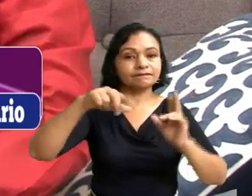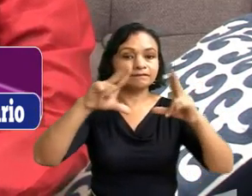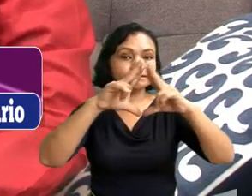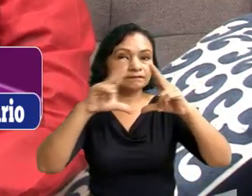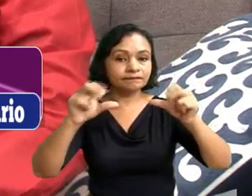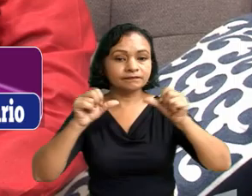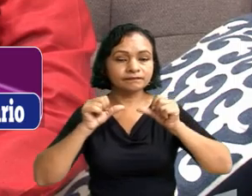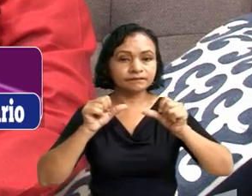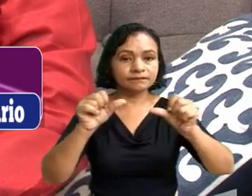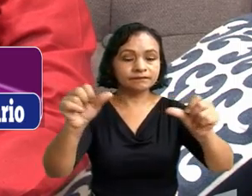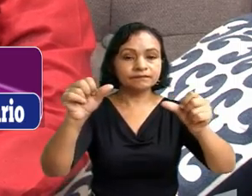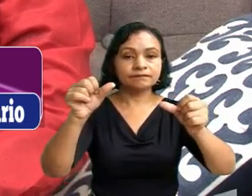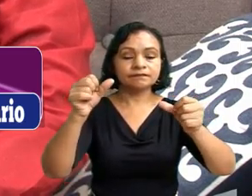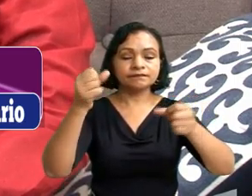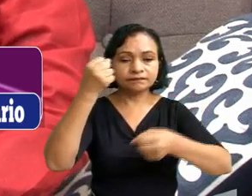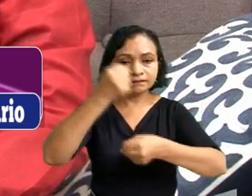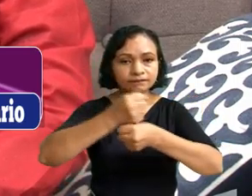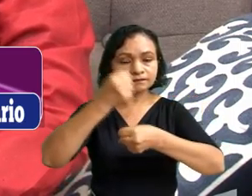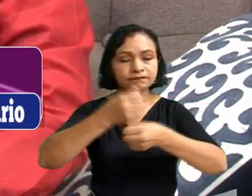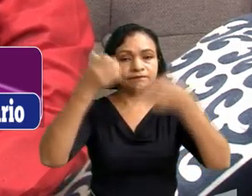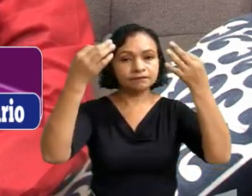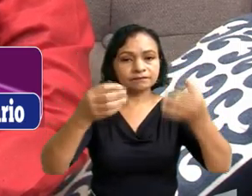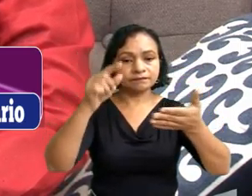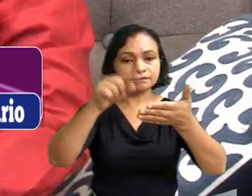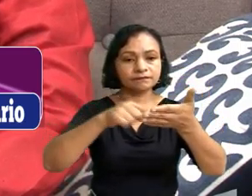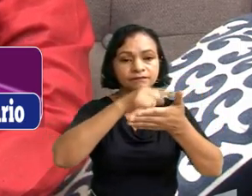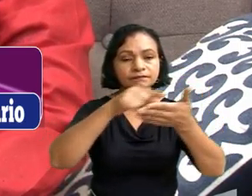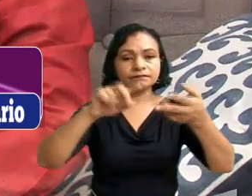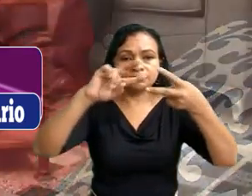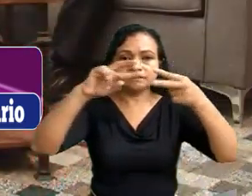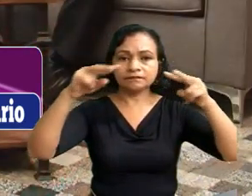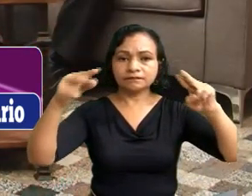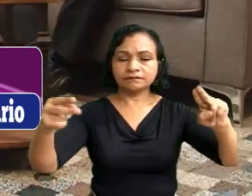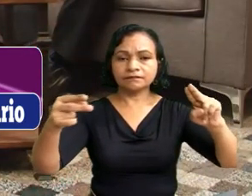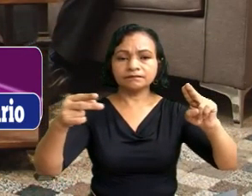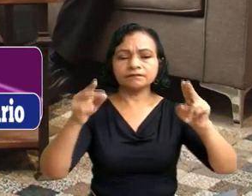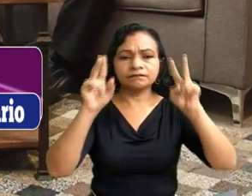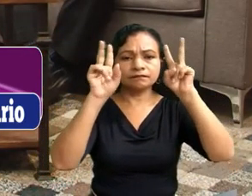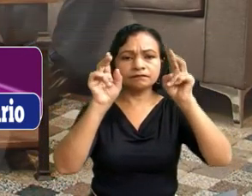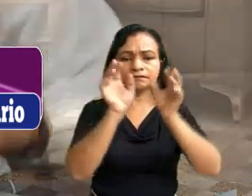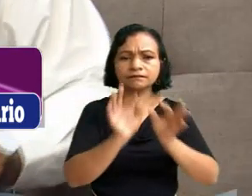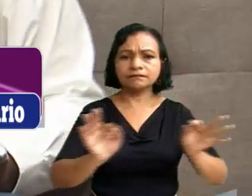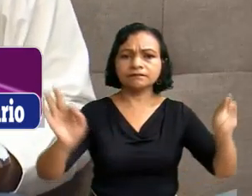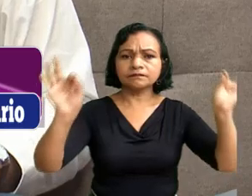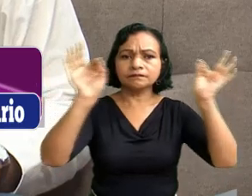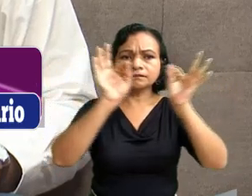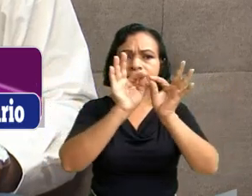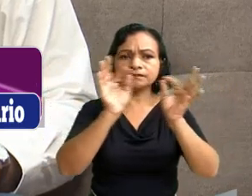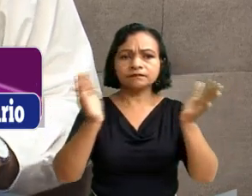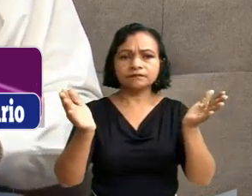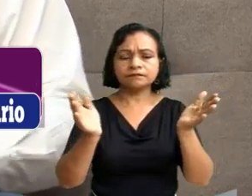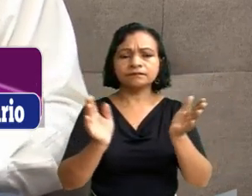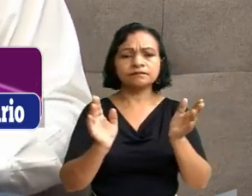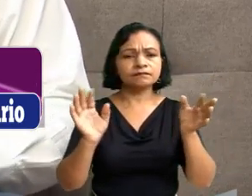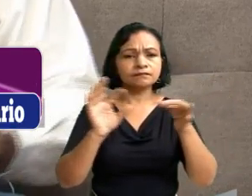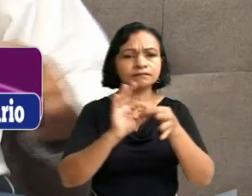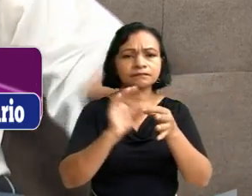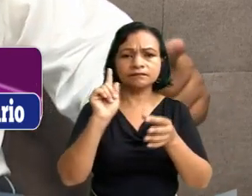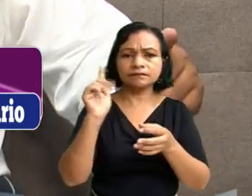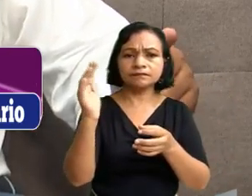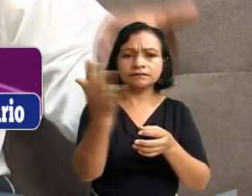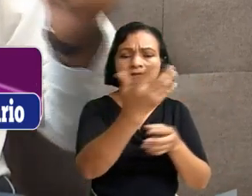seguir perfeccionando como lo hemos venido profesional diputado aprovechando su compañía un aspecto muy importante en la unidad unilateralidad de